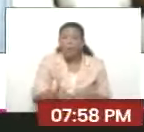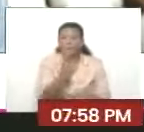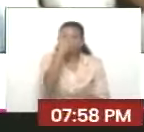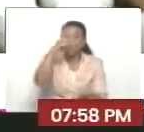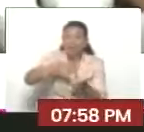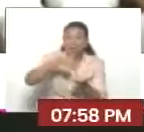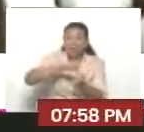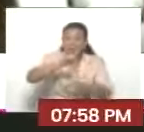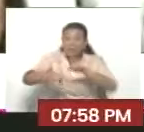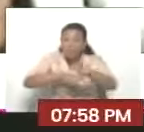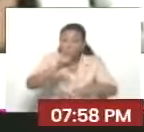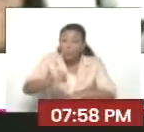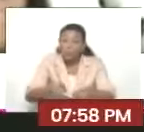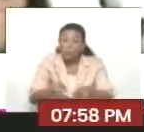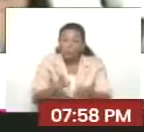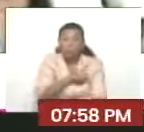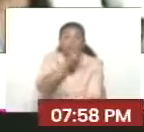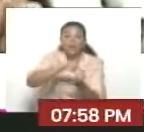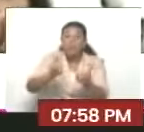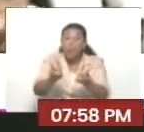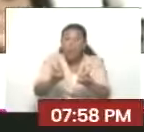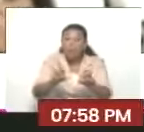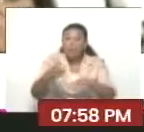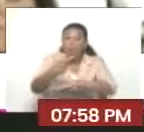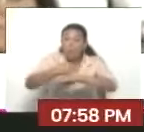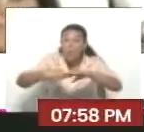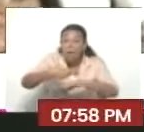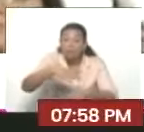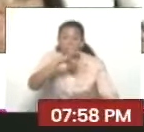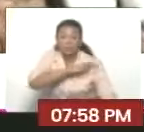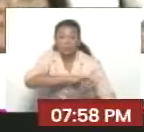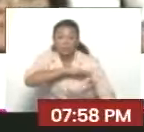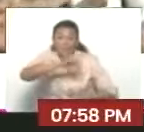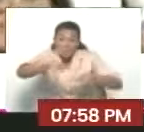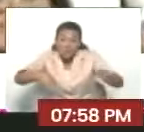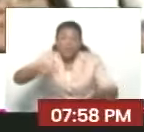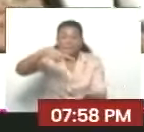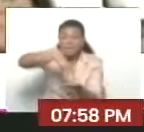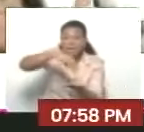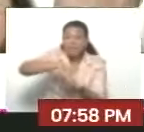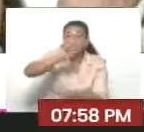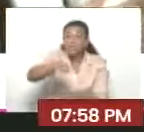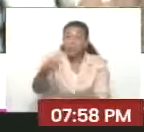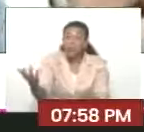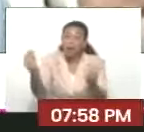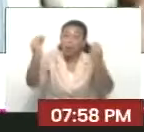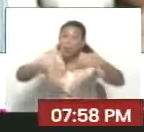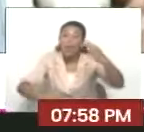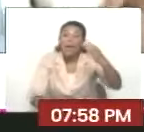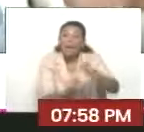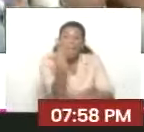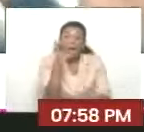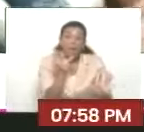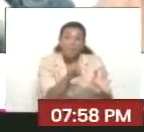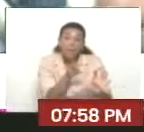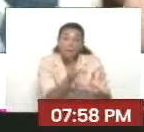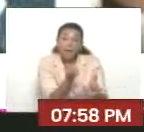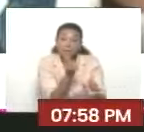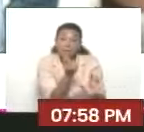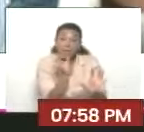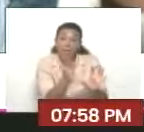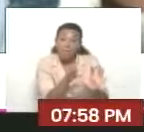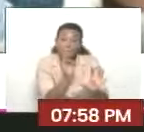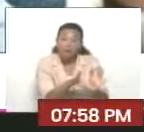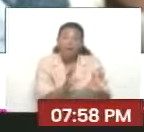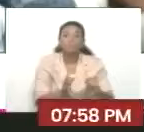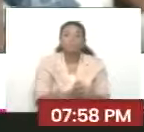primeras consultas que hicimos, presidente, fue preguntarle a la sociedad mirandina si estaba de acuerdo o no con crear un fondo para el poder